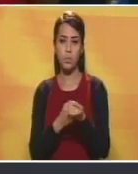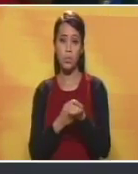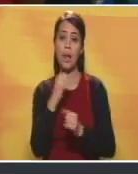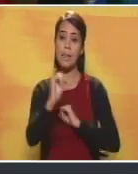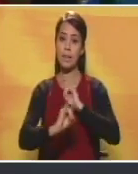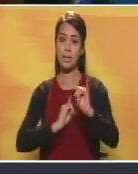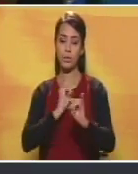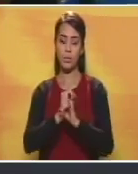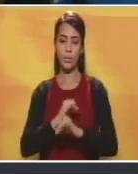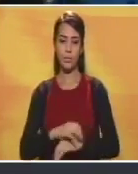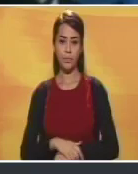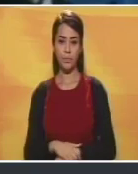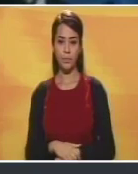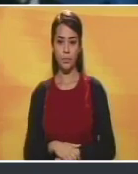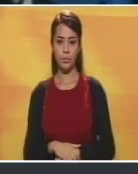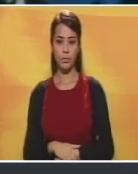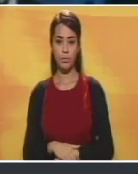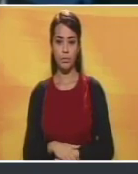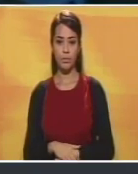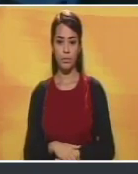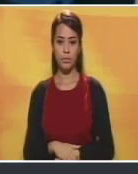respaldo internacional.